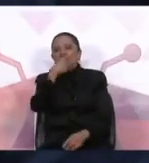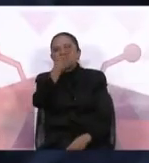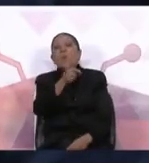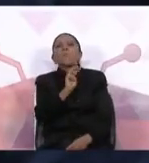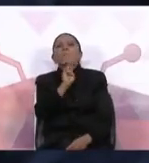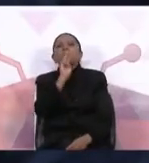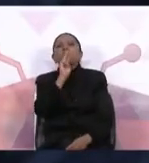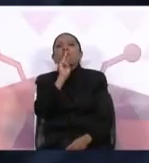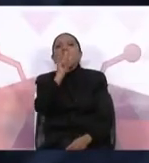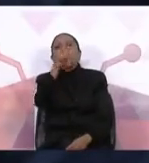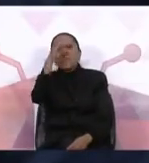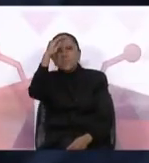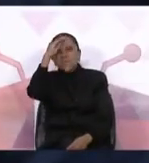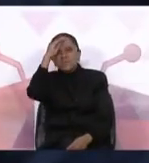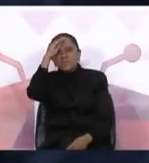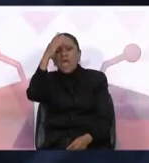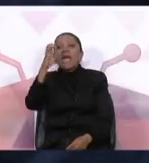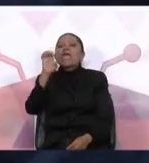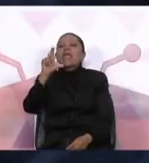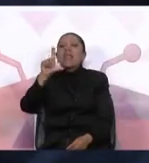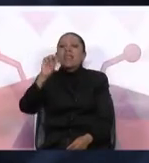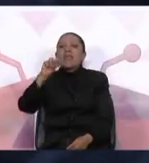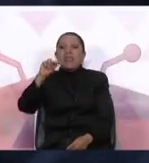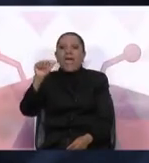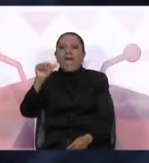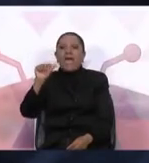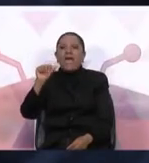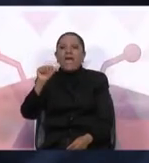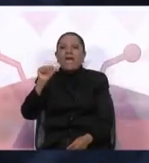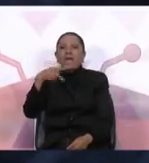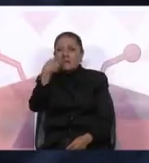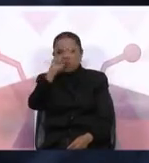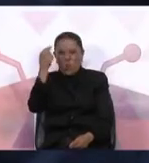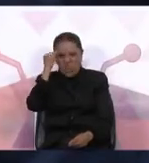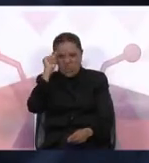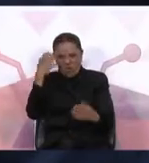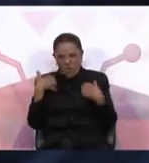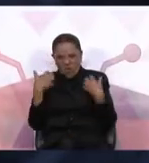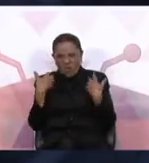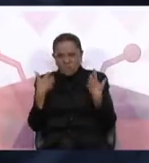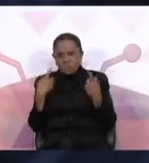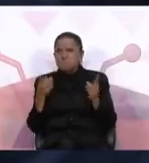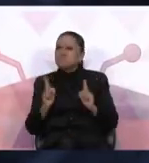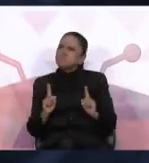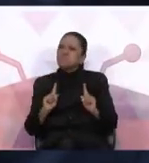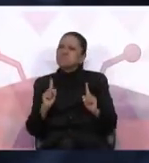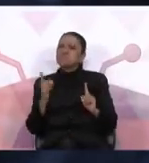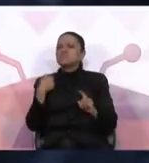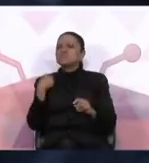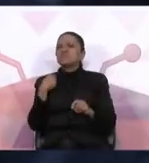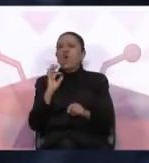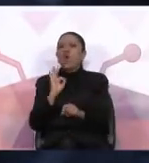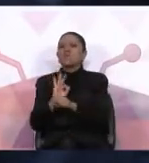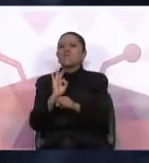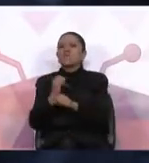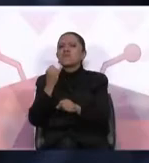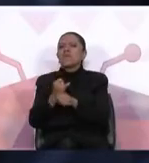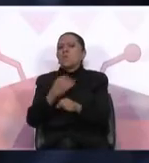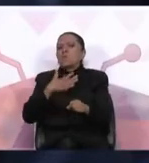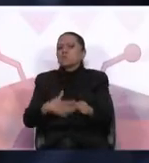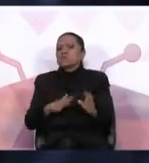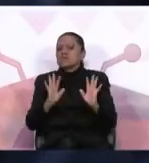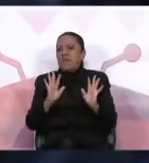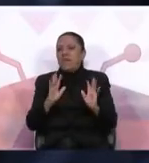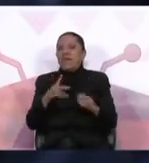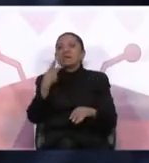en elena cepeda es el ojón no defiendo las injusticias si fuera su principal